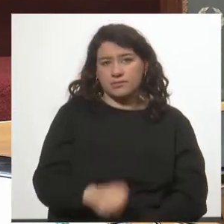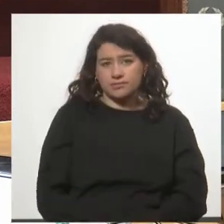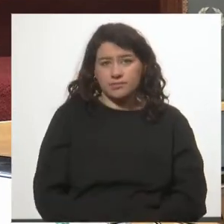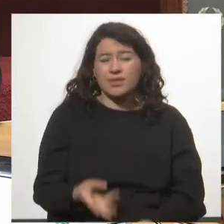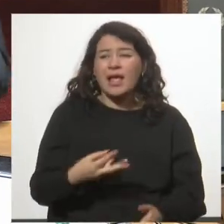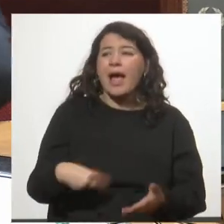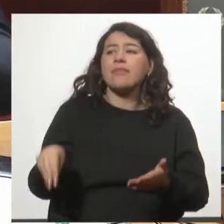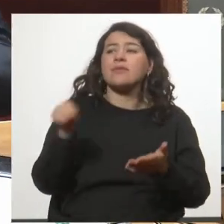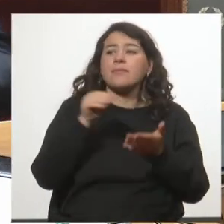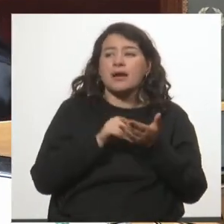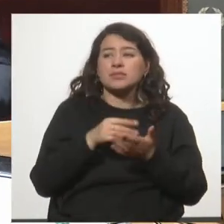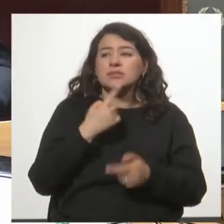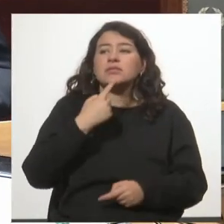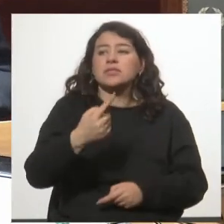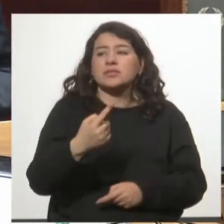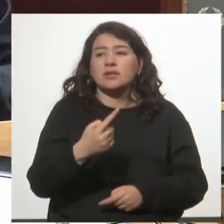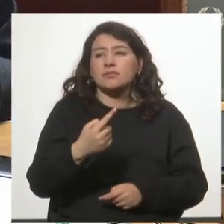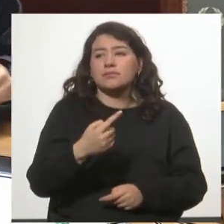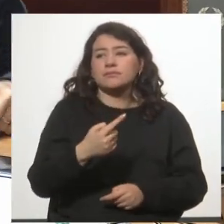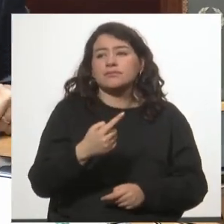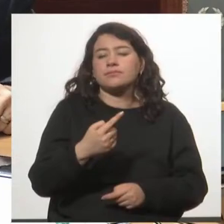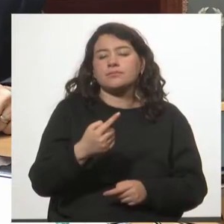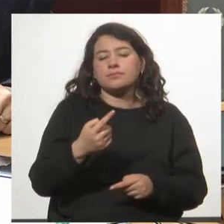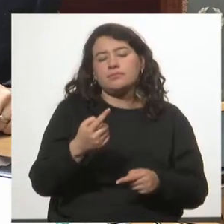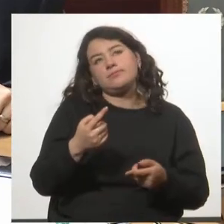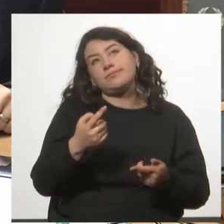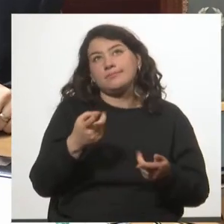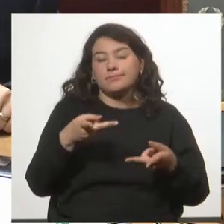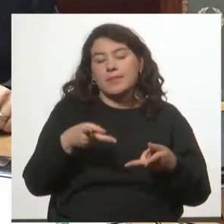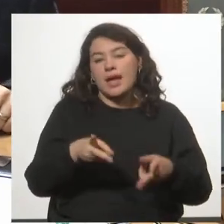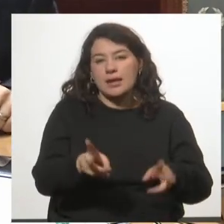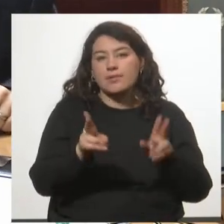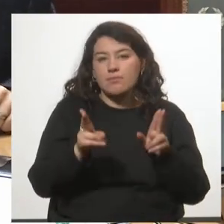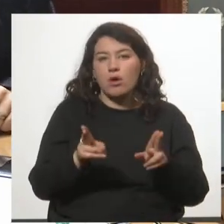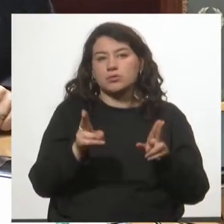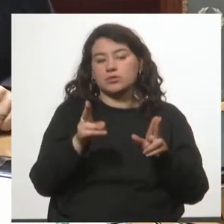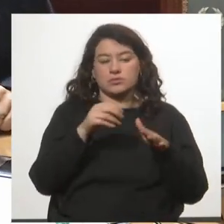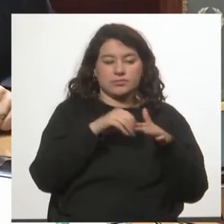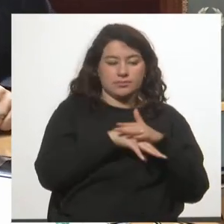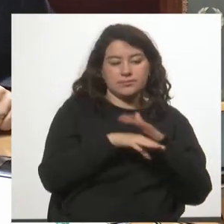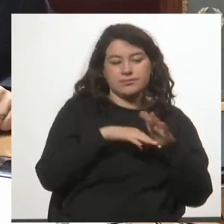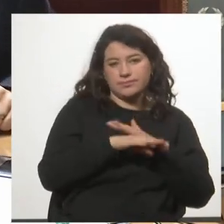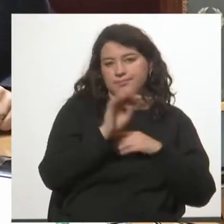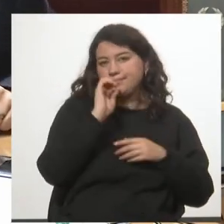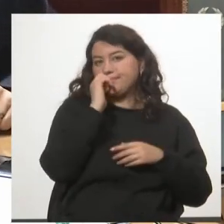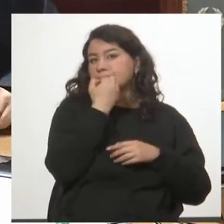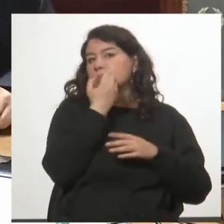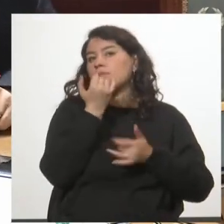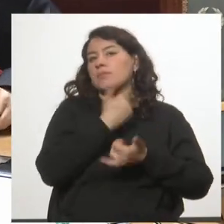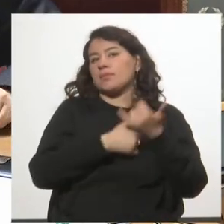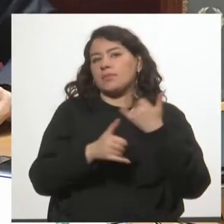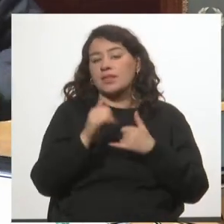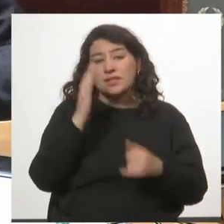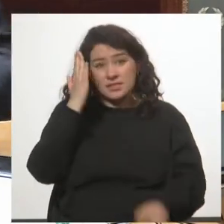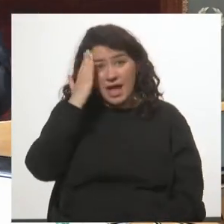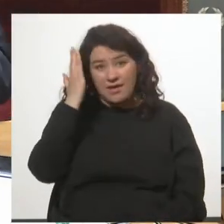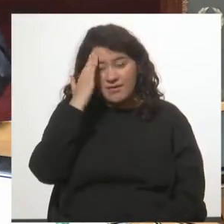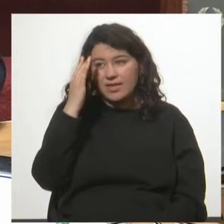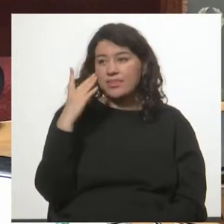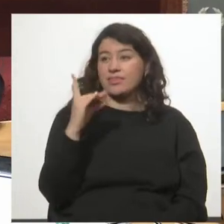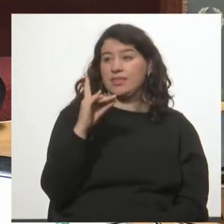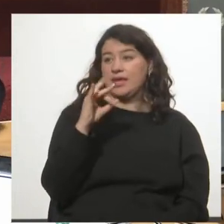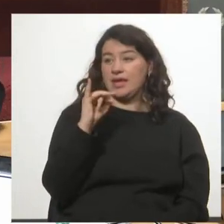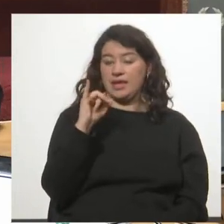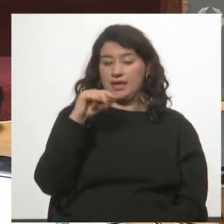encima establecer mecanismos de la reserva y el ocultamiento sabes lo que me encontré la dinatel